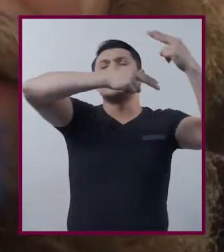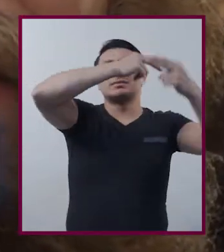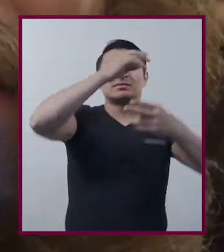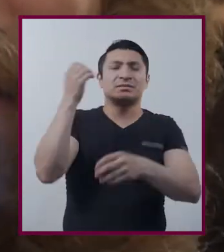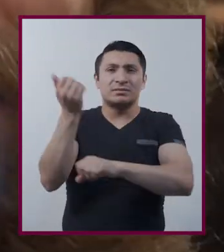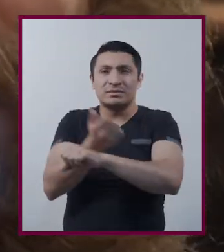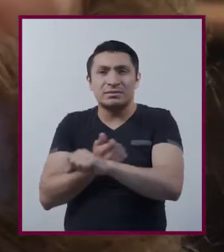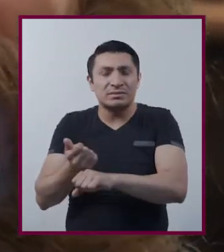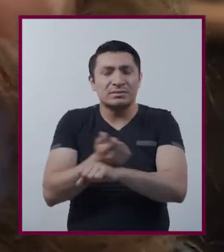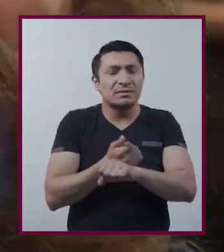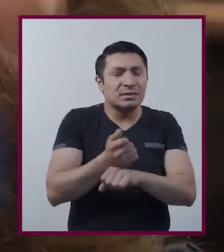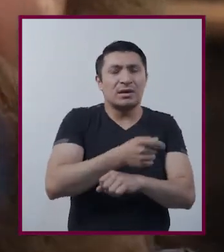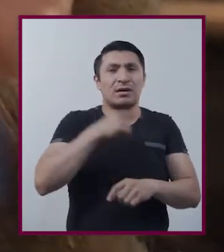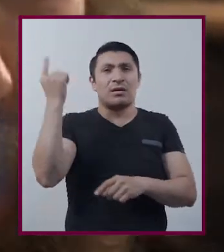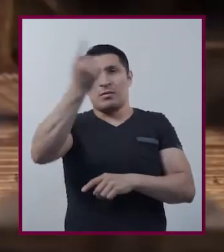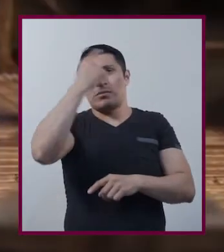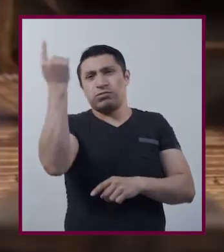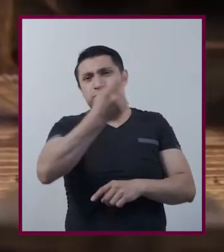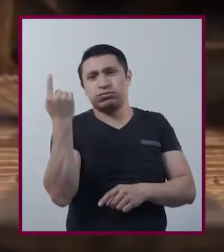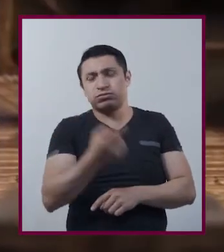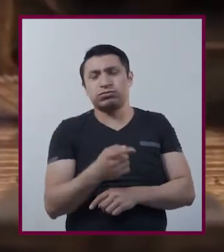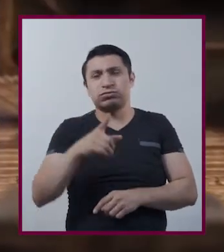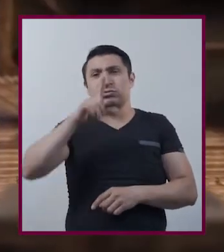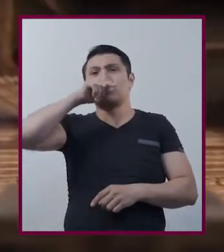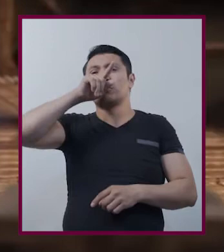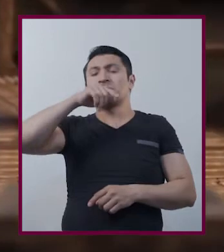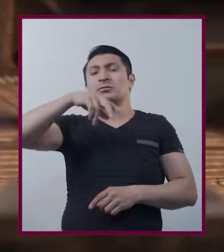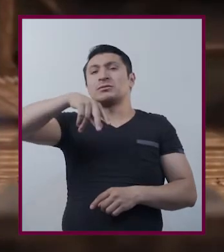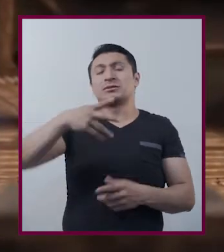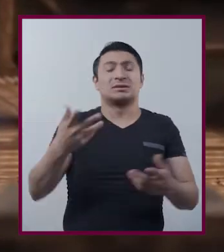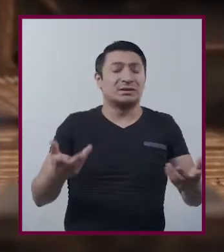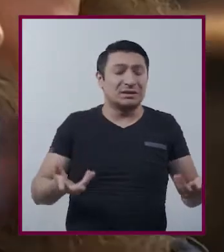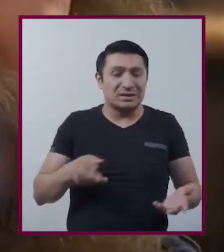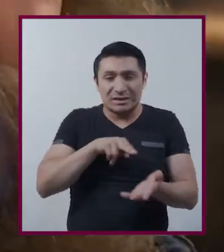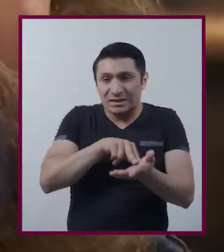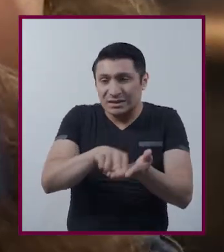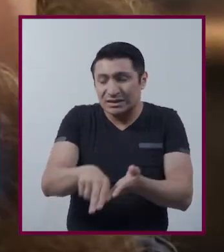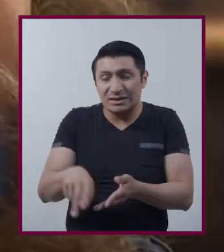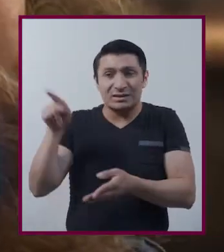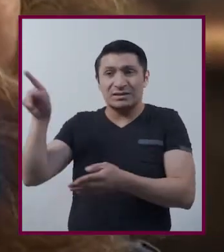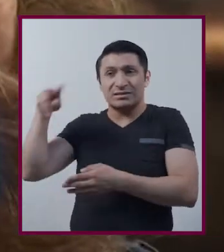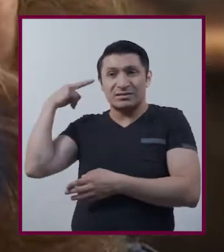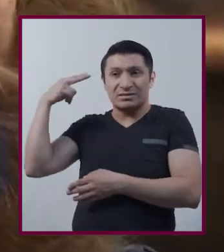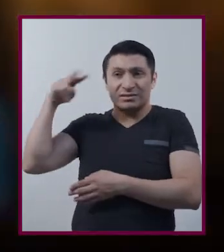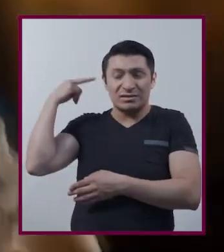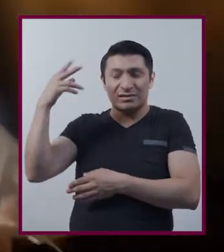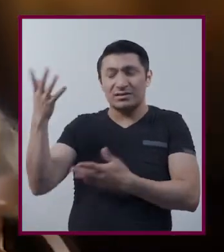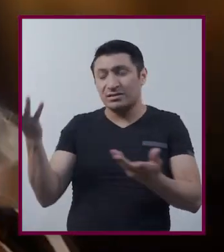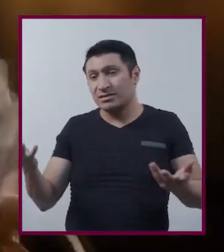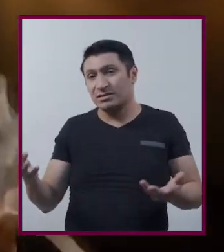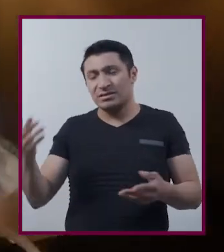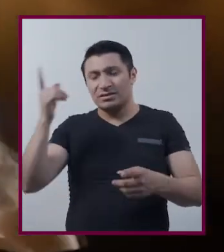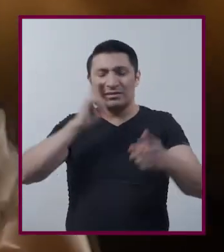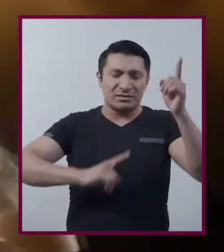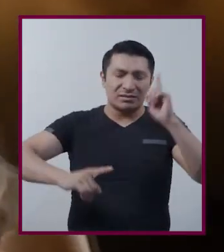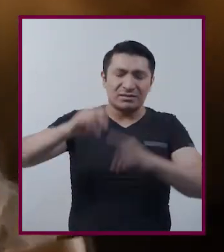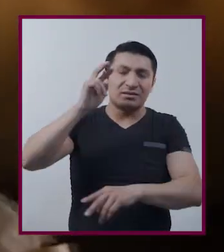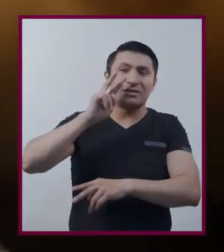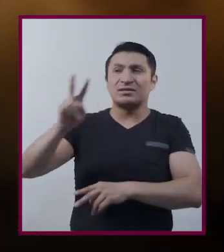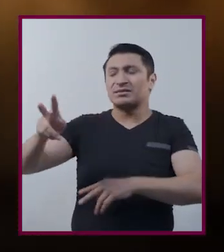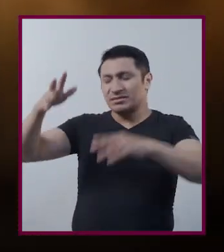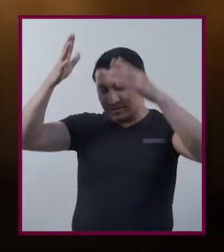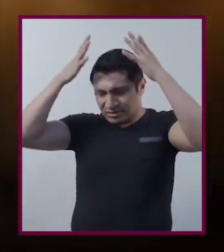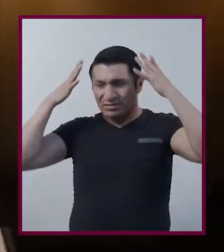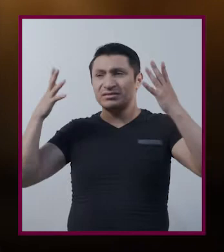arena amarilla y los remolinos de sopilotes negros que los habían recibido en el puerto de Veracruz. Lloró y recordó